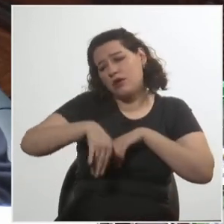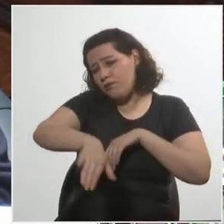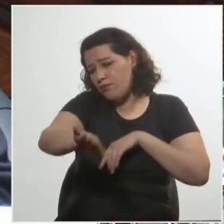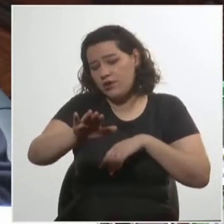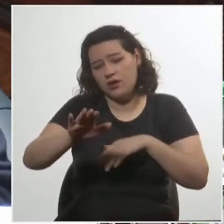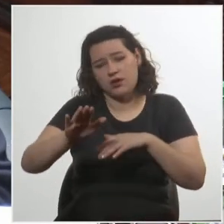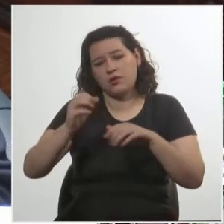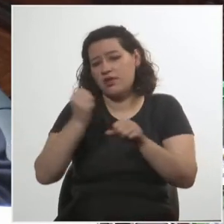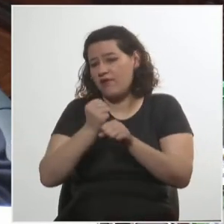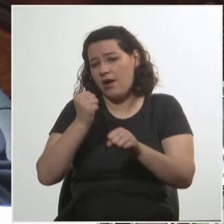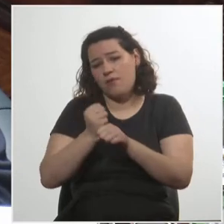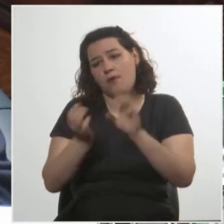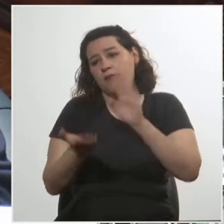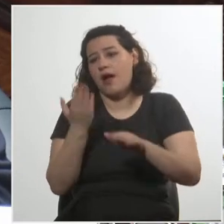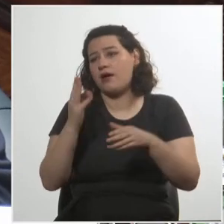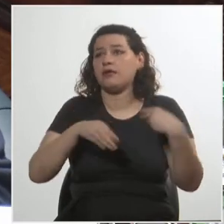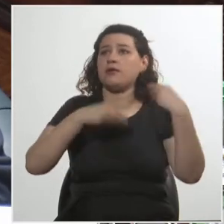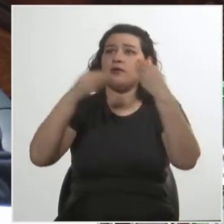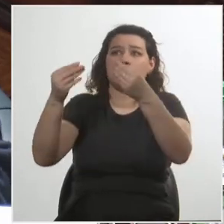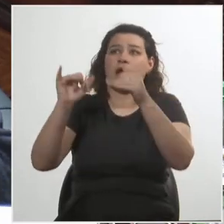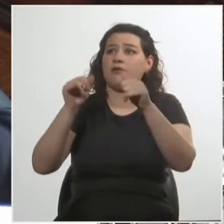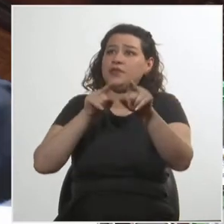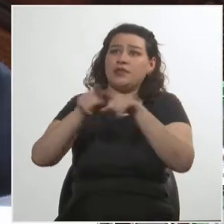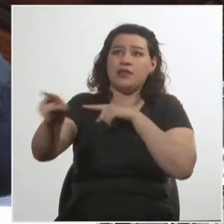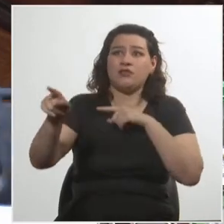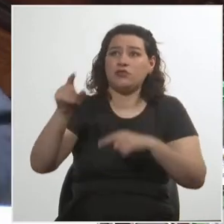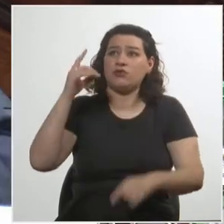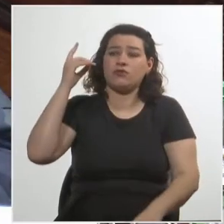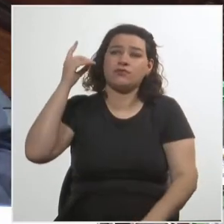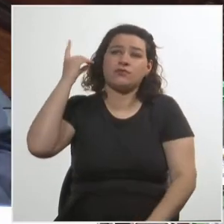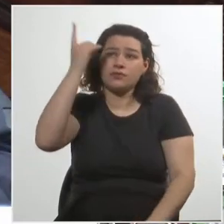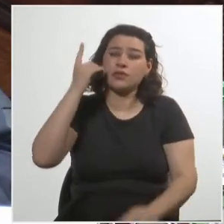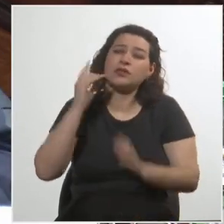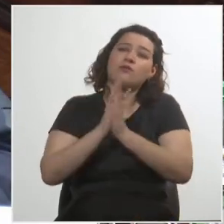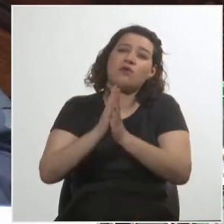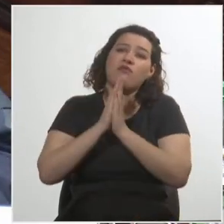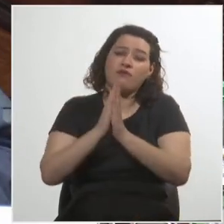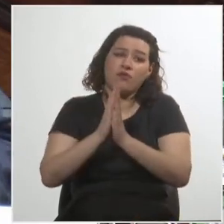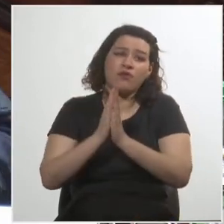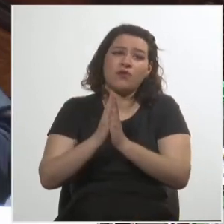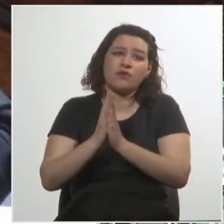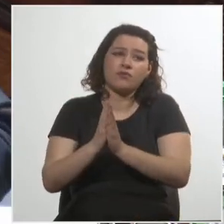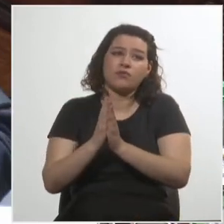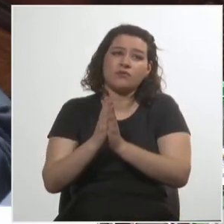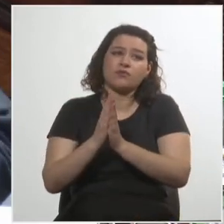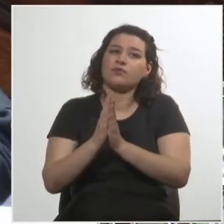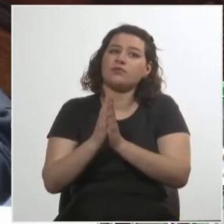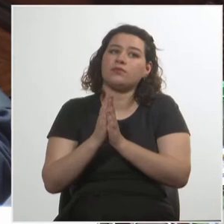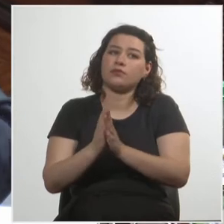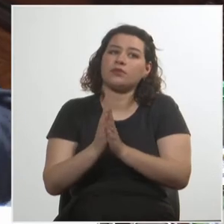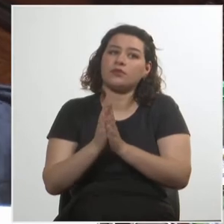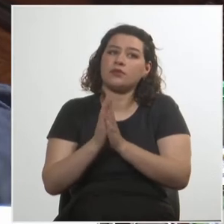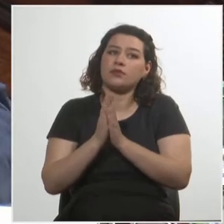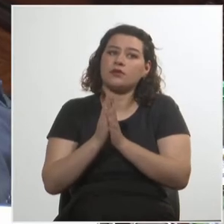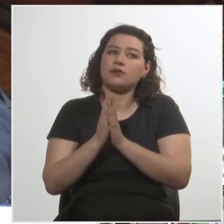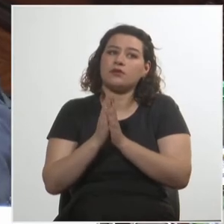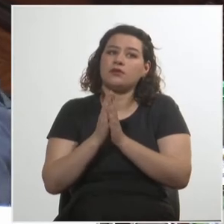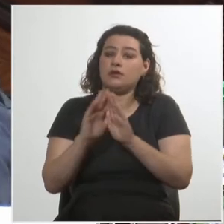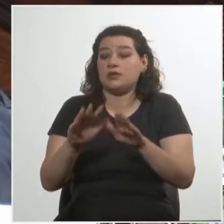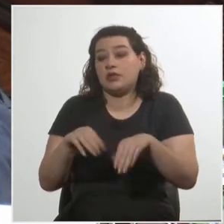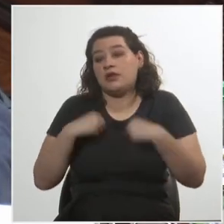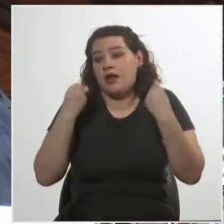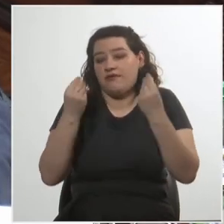llegar oportunamente a la cámara de representantes y que por favor se constituya esta tabla de salvación